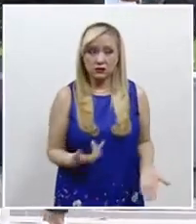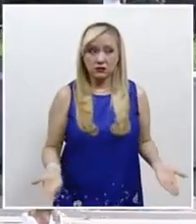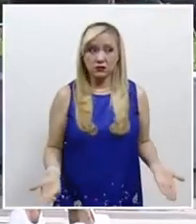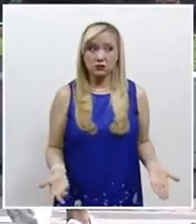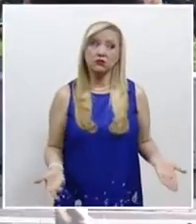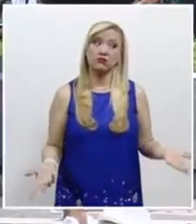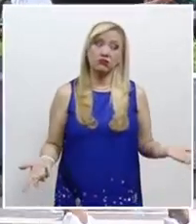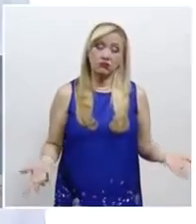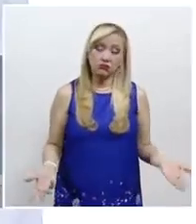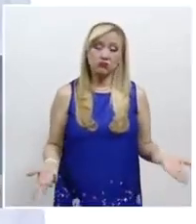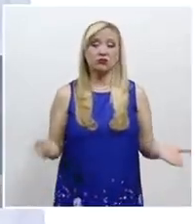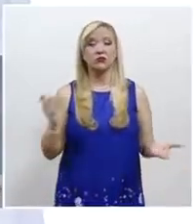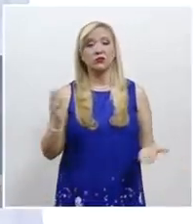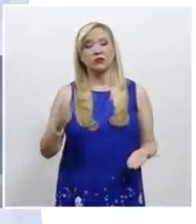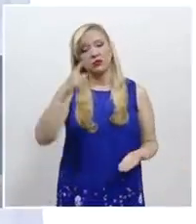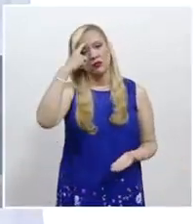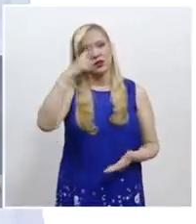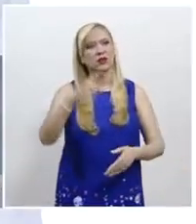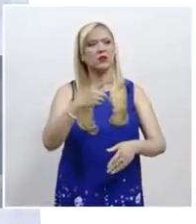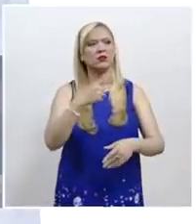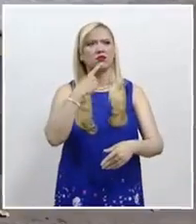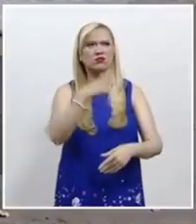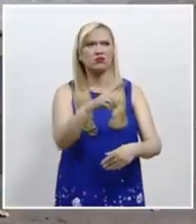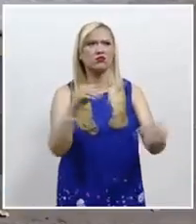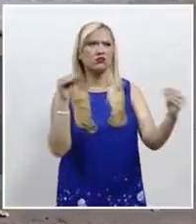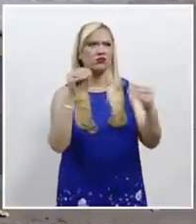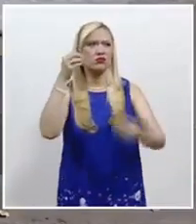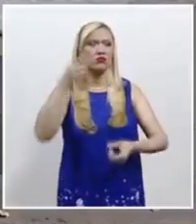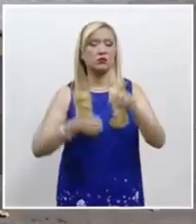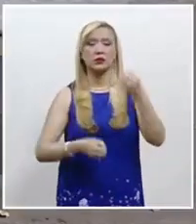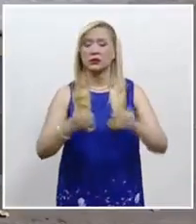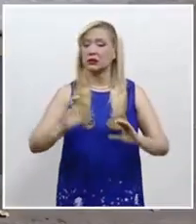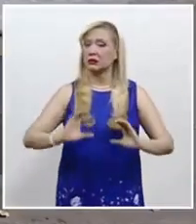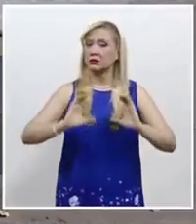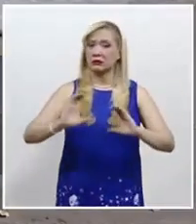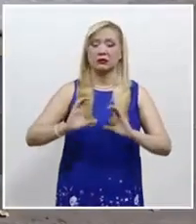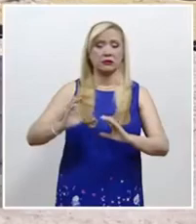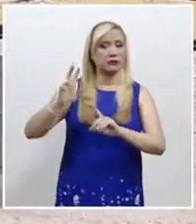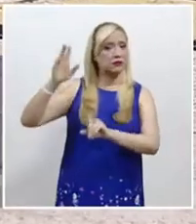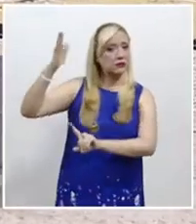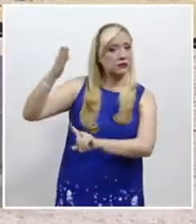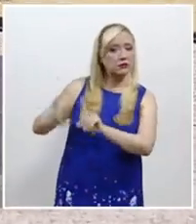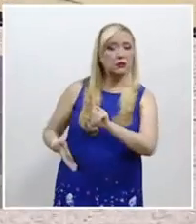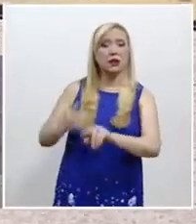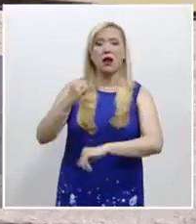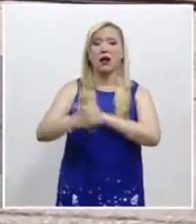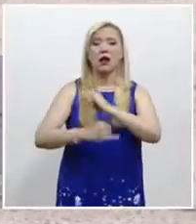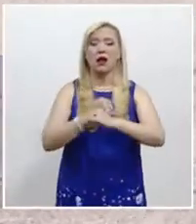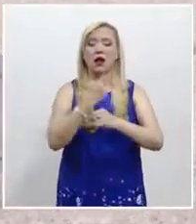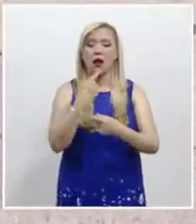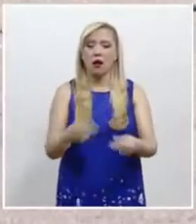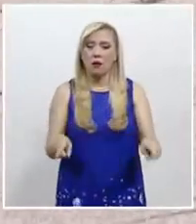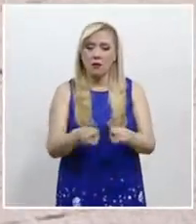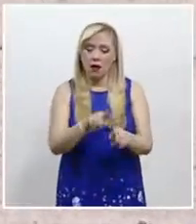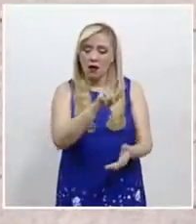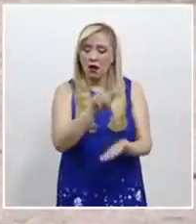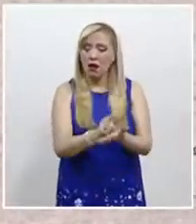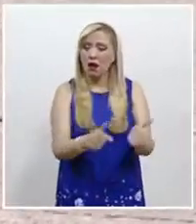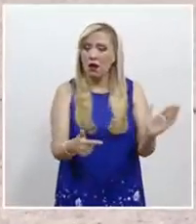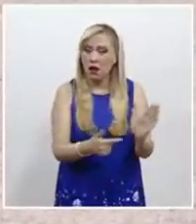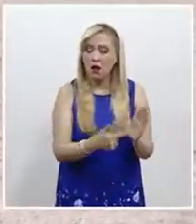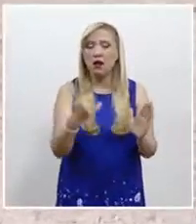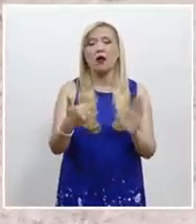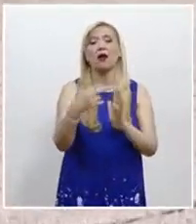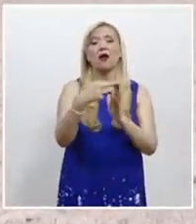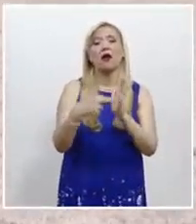que participan en procedimientos penales. Lo anterior, de acuerdo con los estándares internacionales y con el protocolo